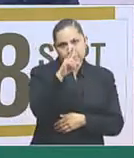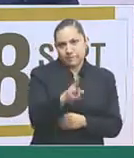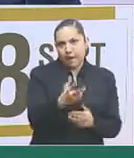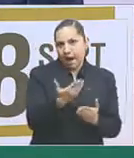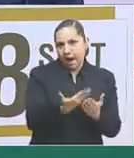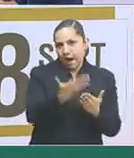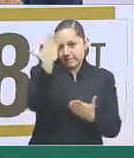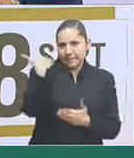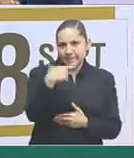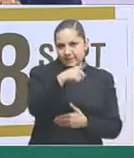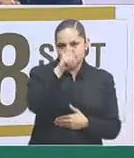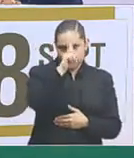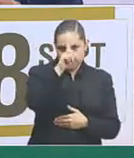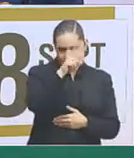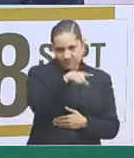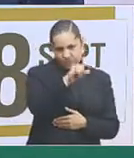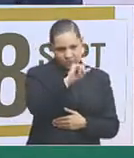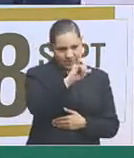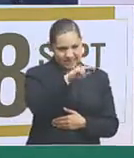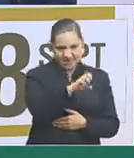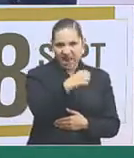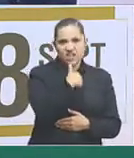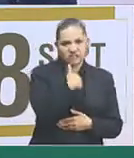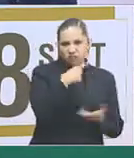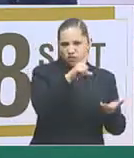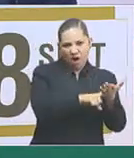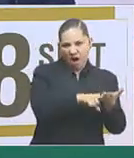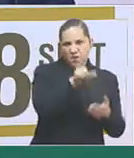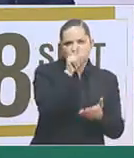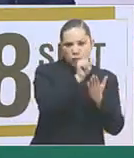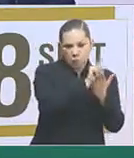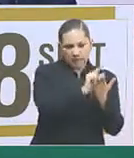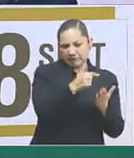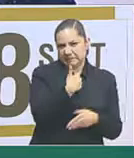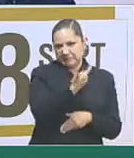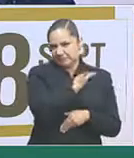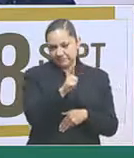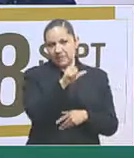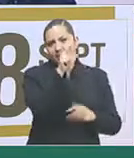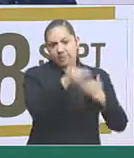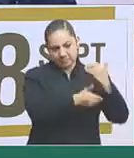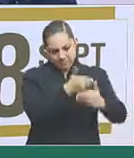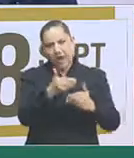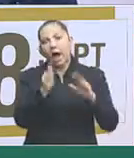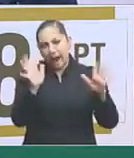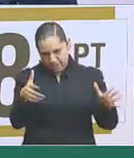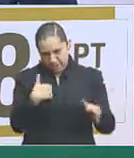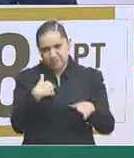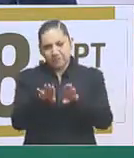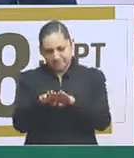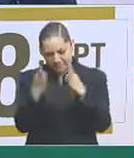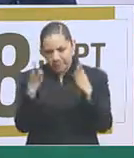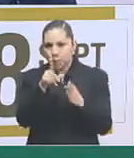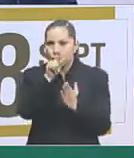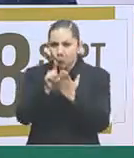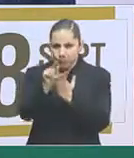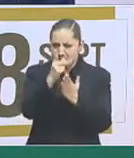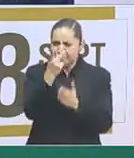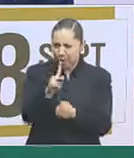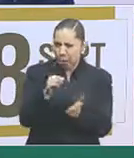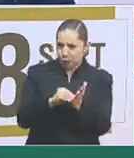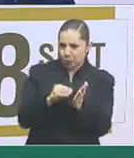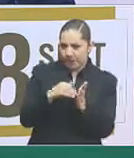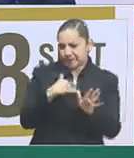consejero electoral le tenía mucho miedo ahora le tengo menos miedo aunque le sigo teniendo miedo 300